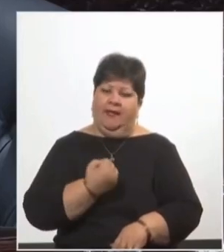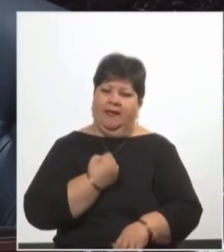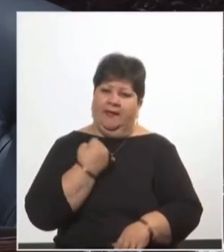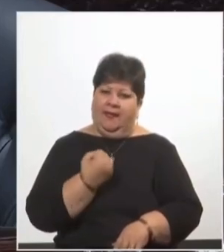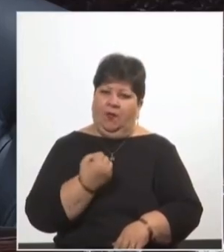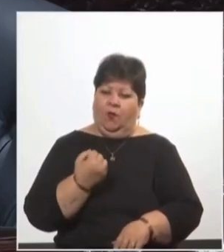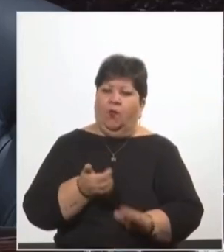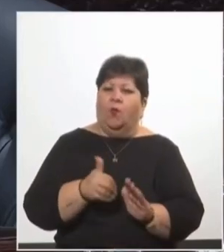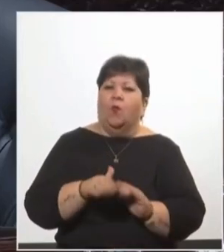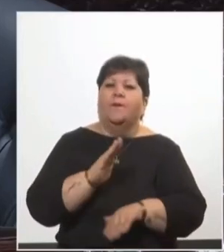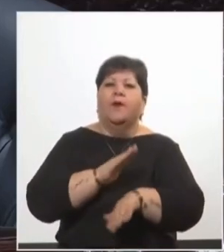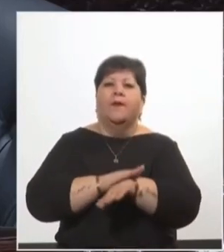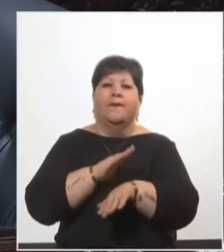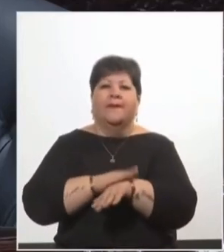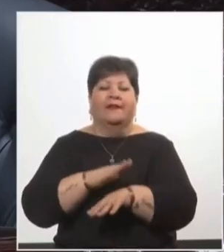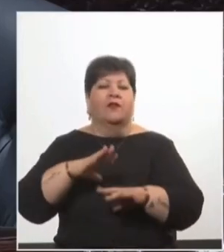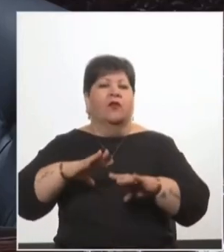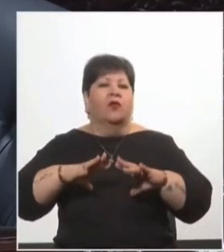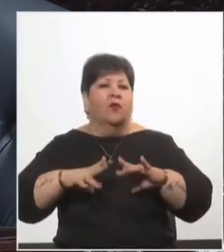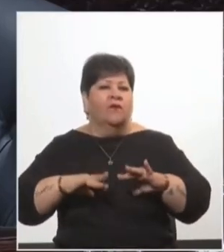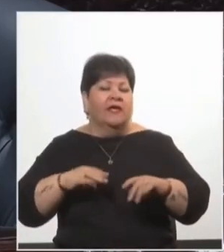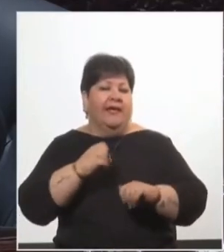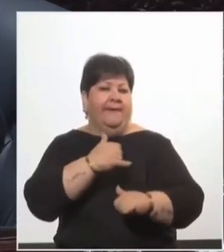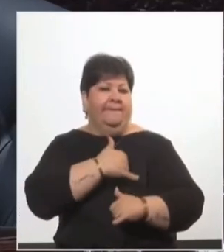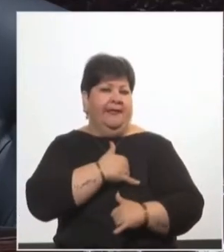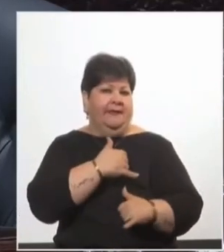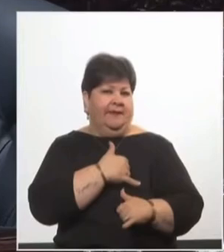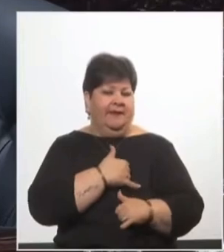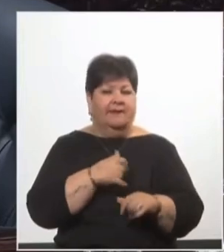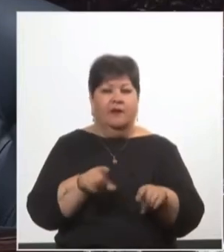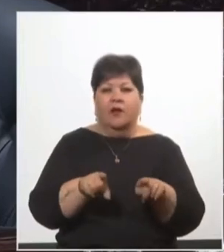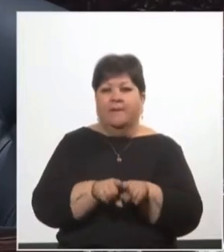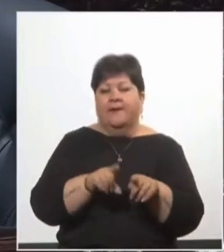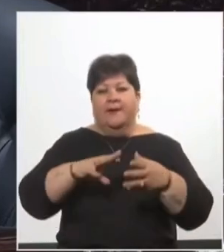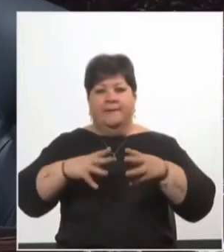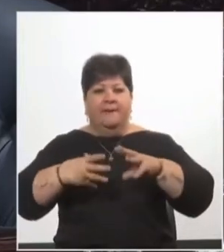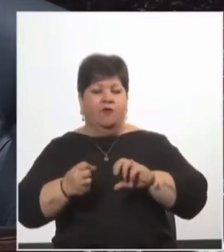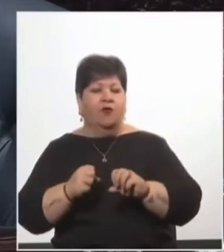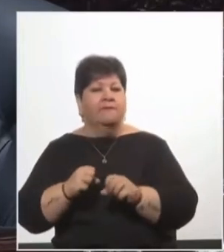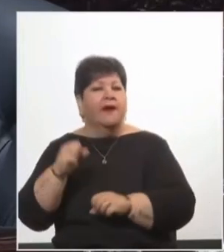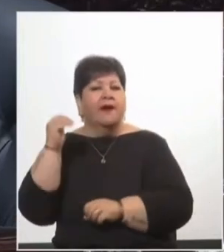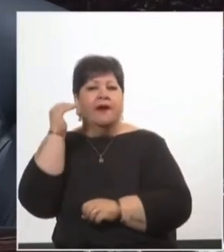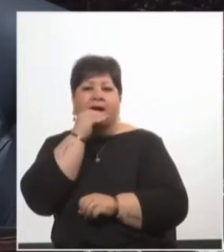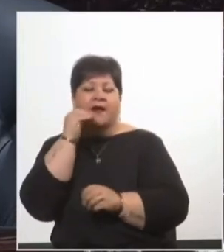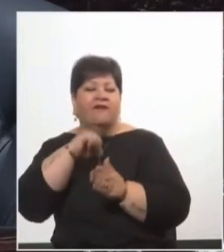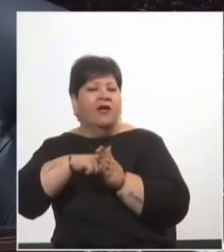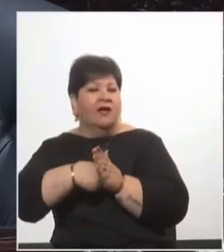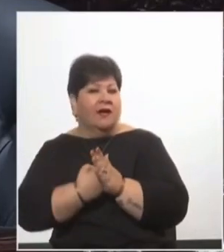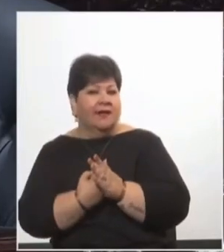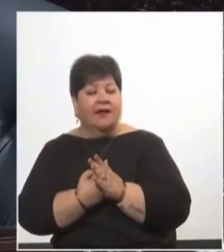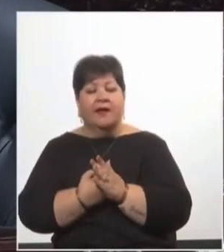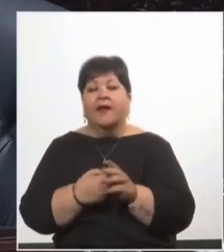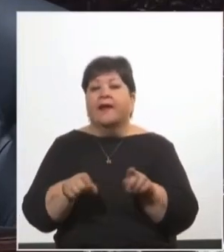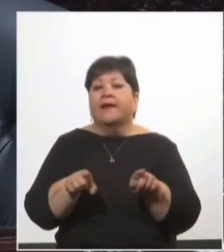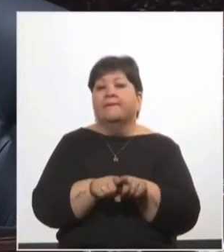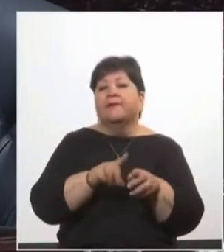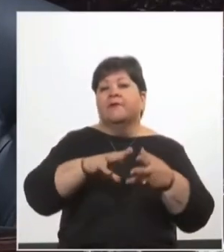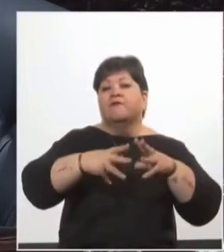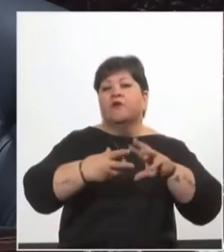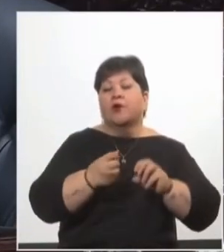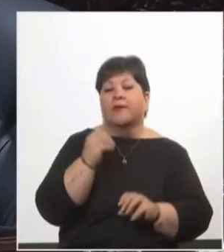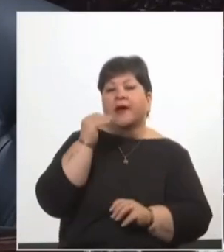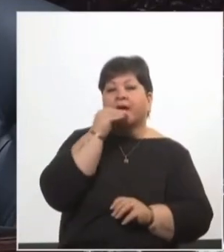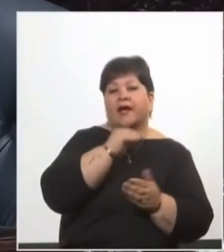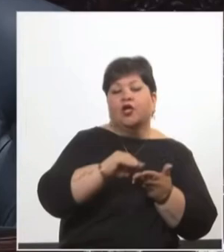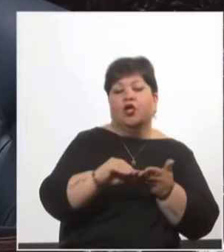militares, de la misma manera que ya la hay en la caja bancaria, de la misma manera que ya la hay en la